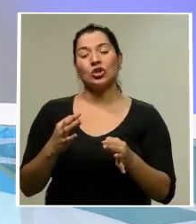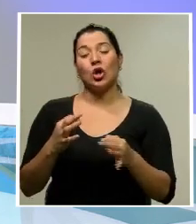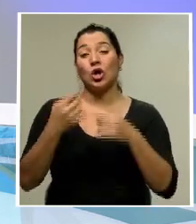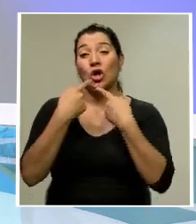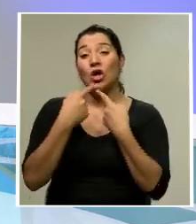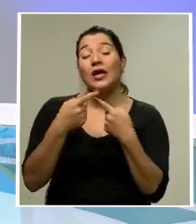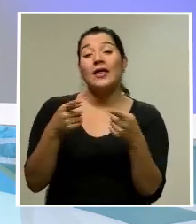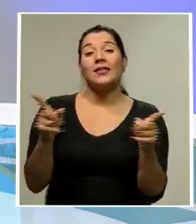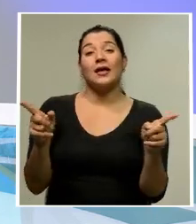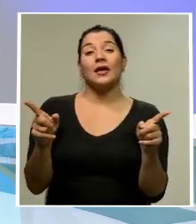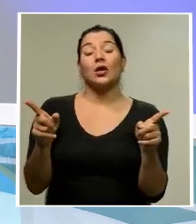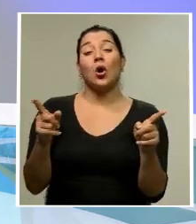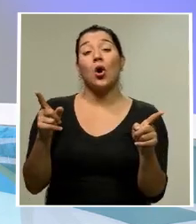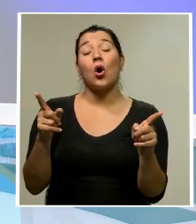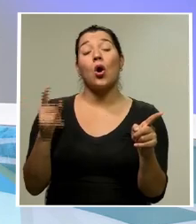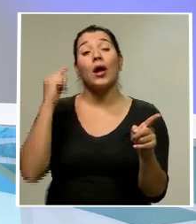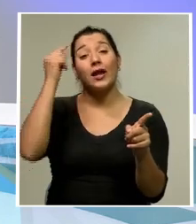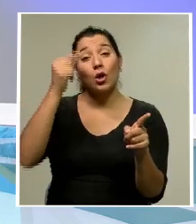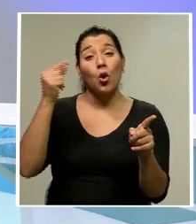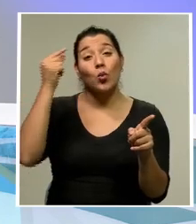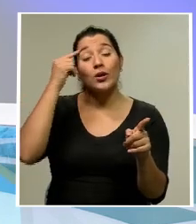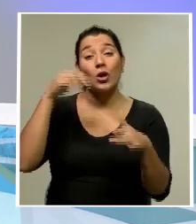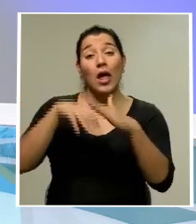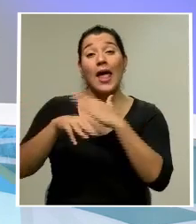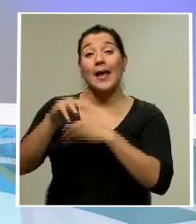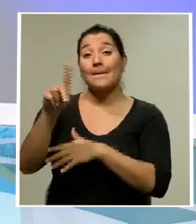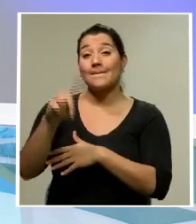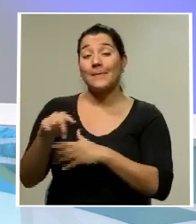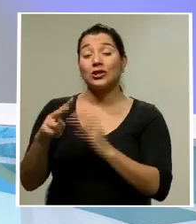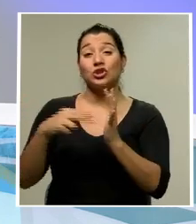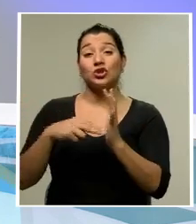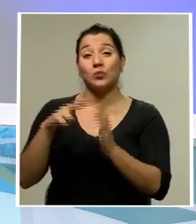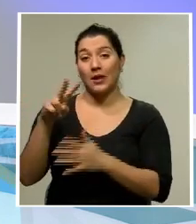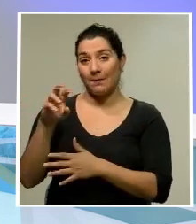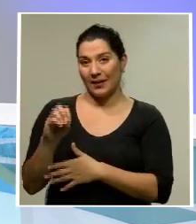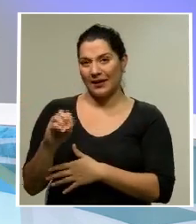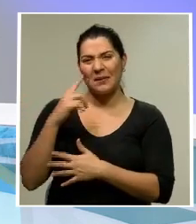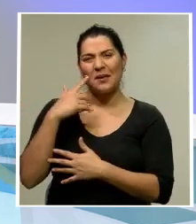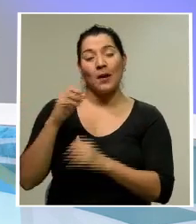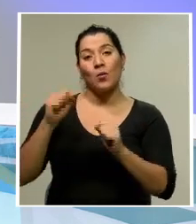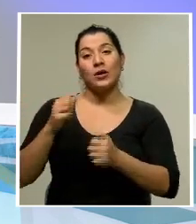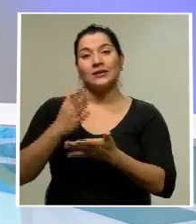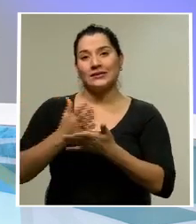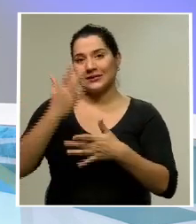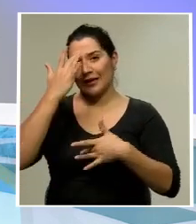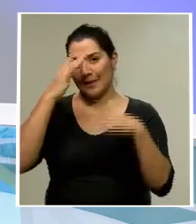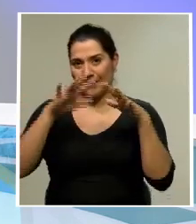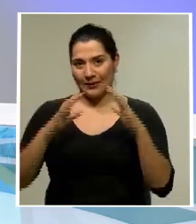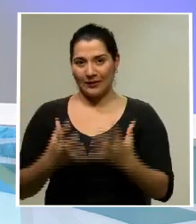decretó por parte del gobierno en marzo del 2020 para combatir la pandemia.